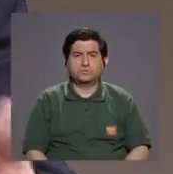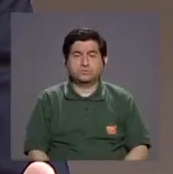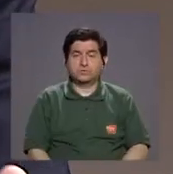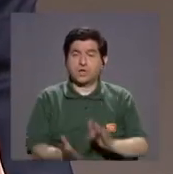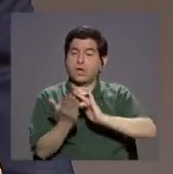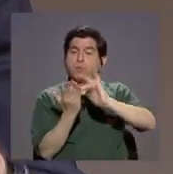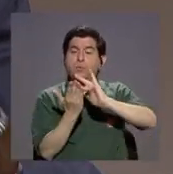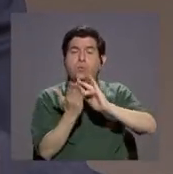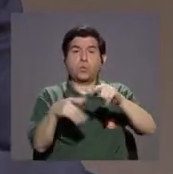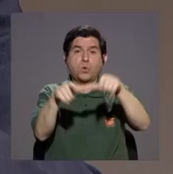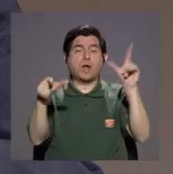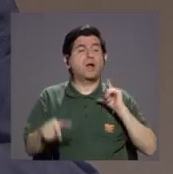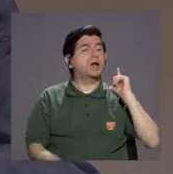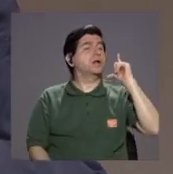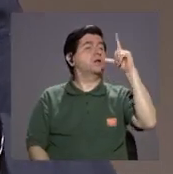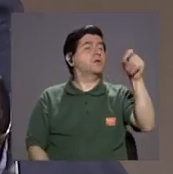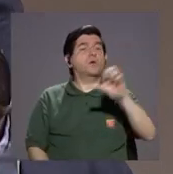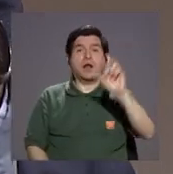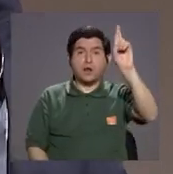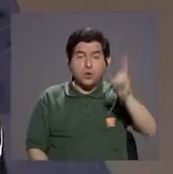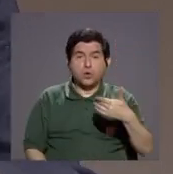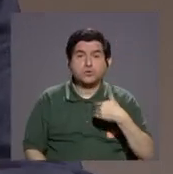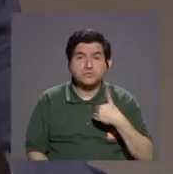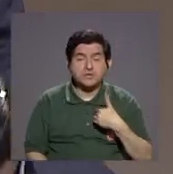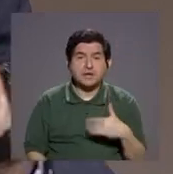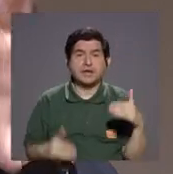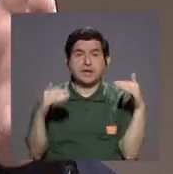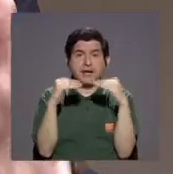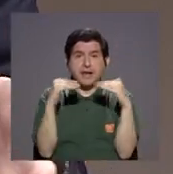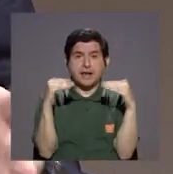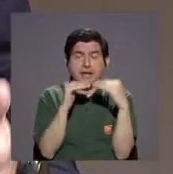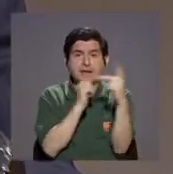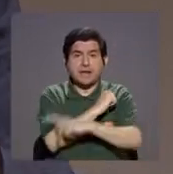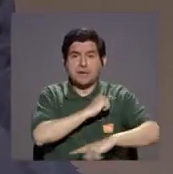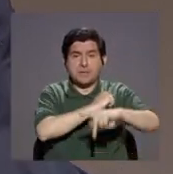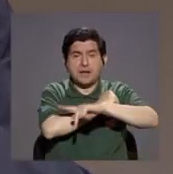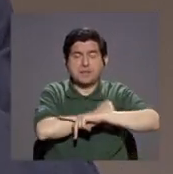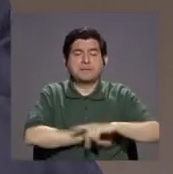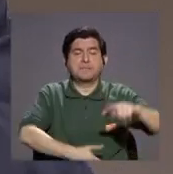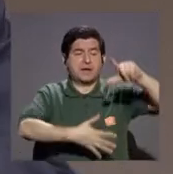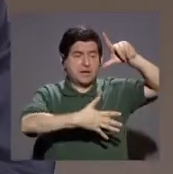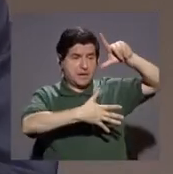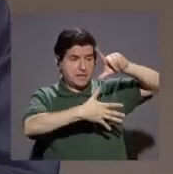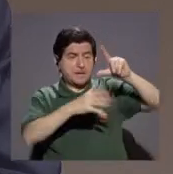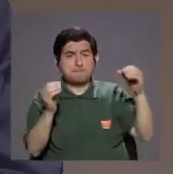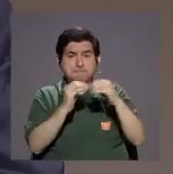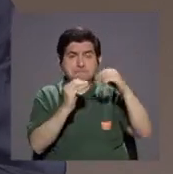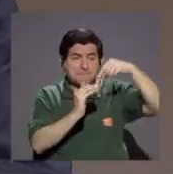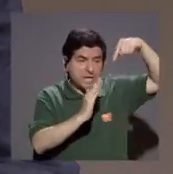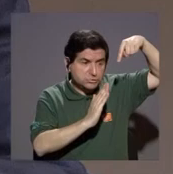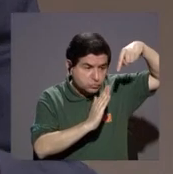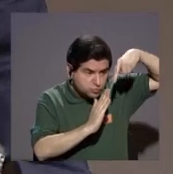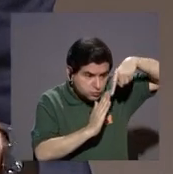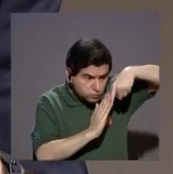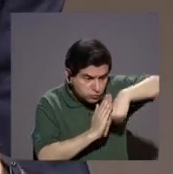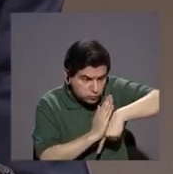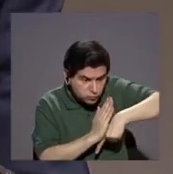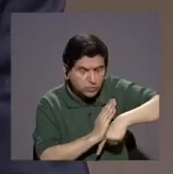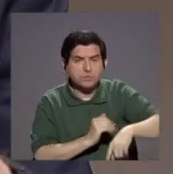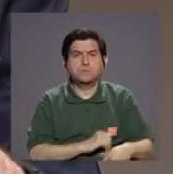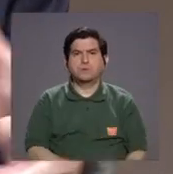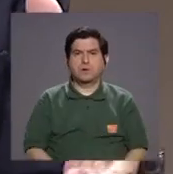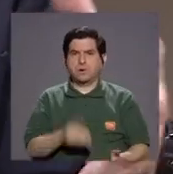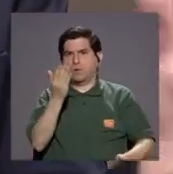en zonas rurales costa rica tiene niveles de los países de américa latina con más profundidad e inclusive